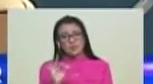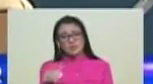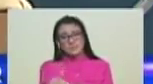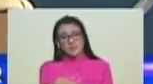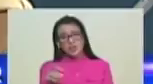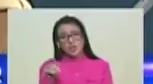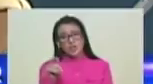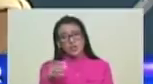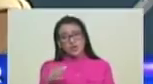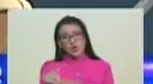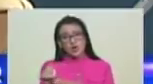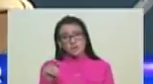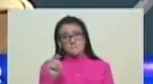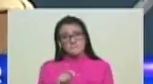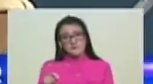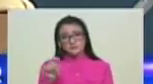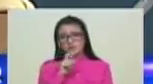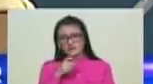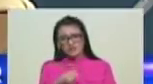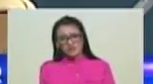mensuales de renta, que no se sabe quién se los da.